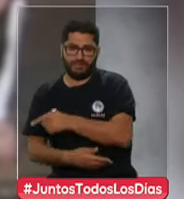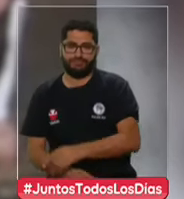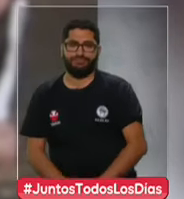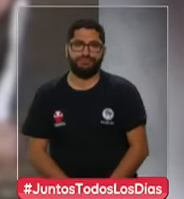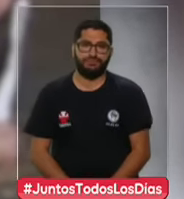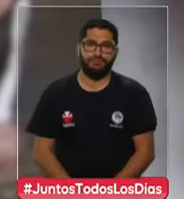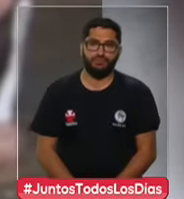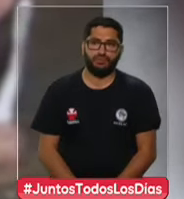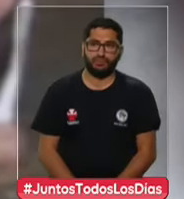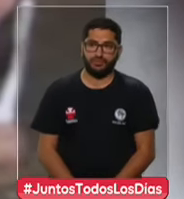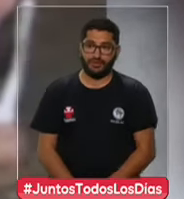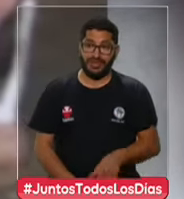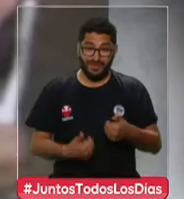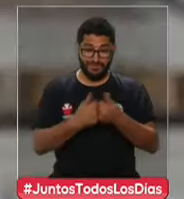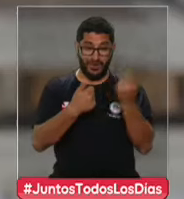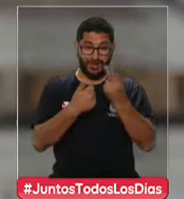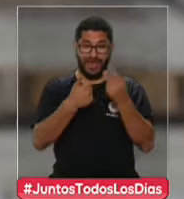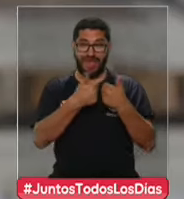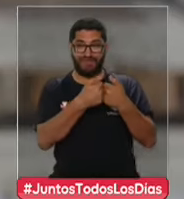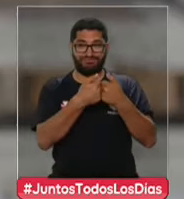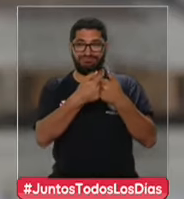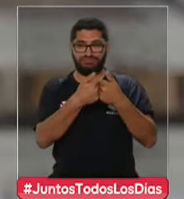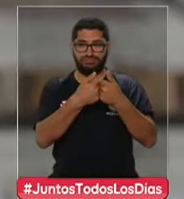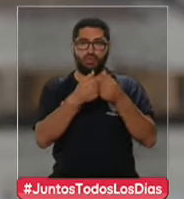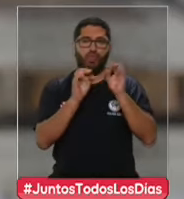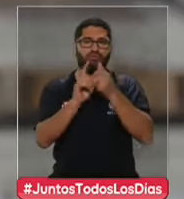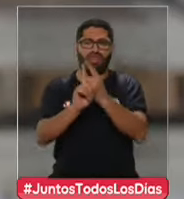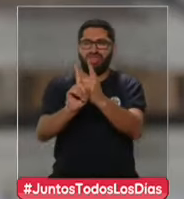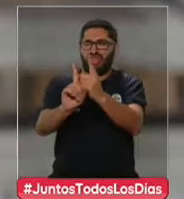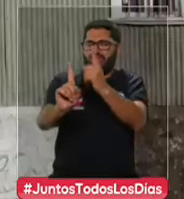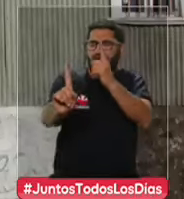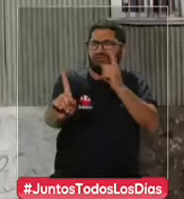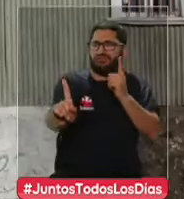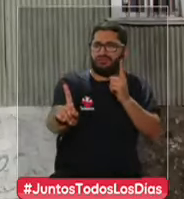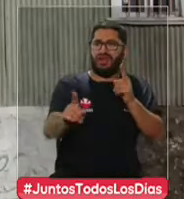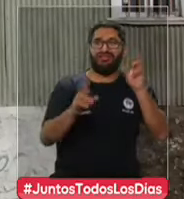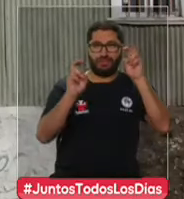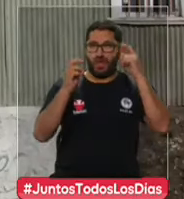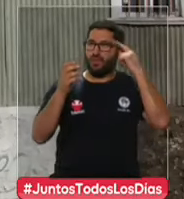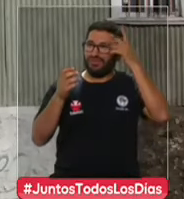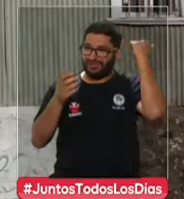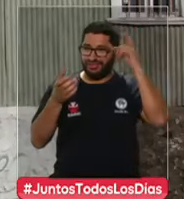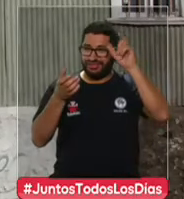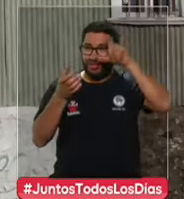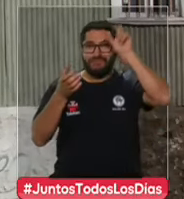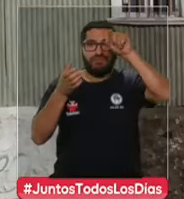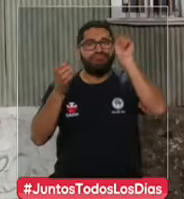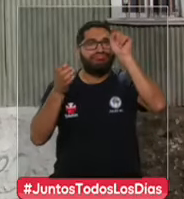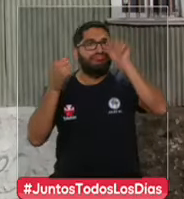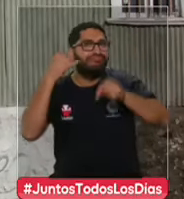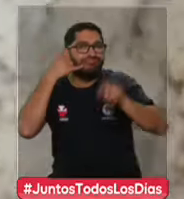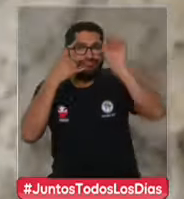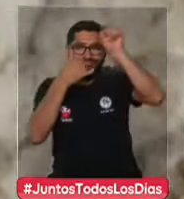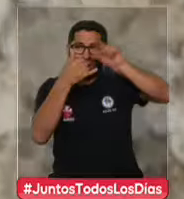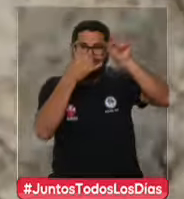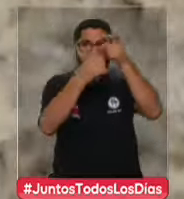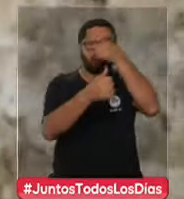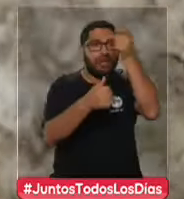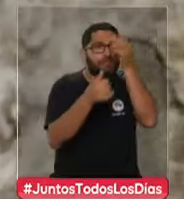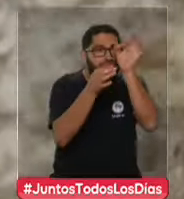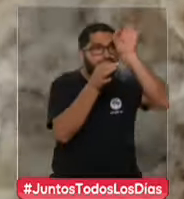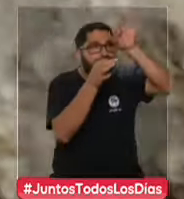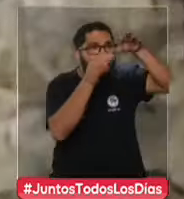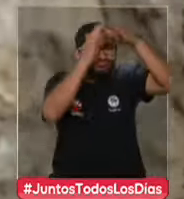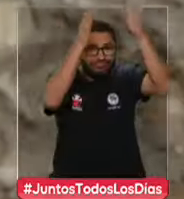Comenzamos a pololear a distancia. En ese tiempo estaban los teléfonos que uno echaba las moneditas. Y ahí me quedaba hablando, 100 pesos, 100 pesos. Le hablaba